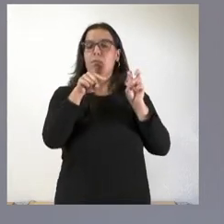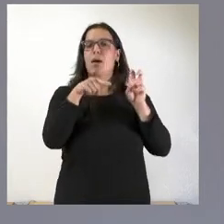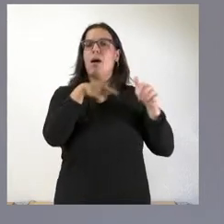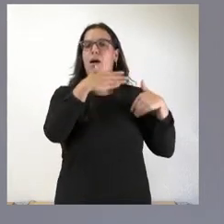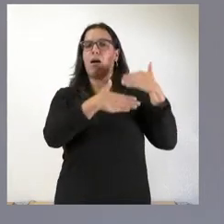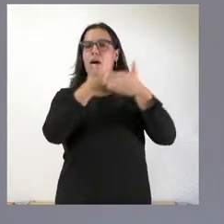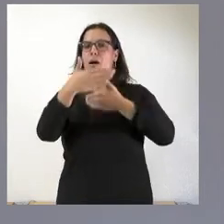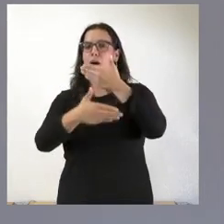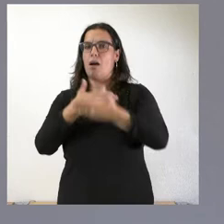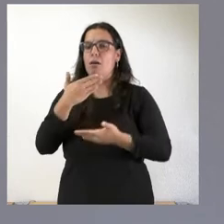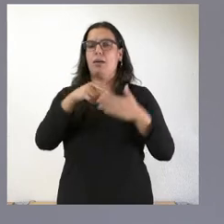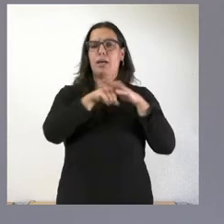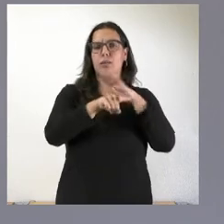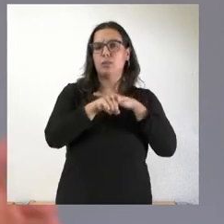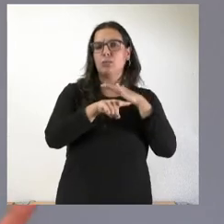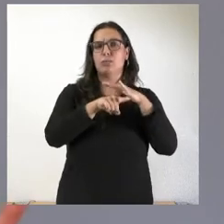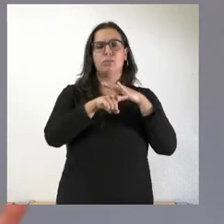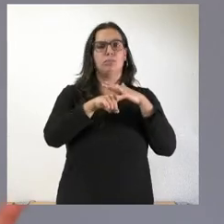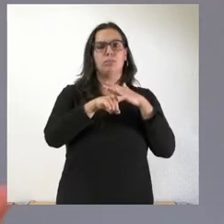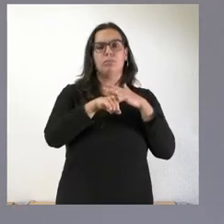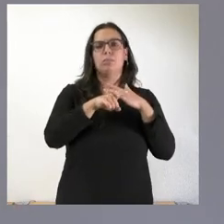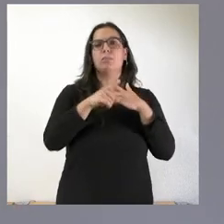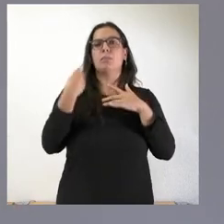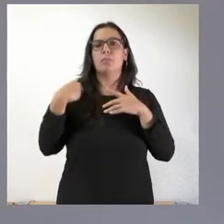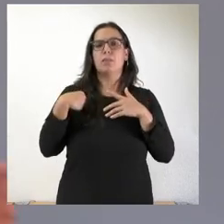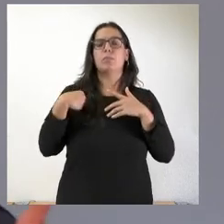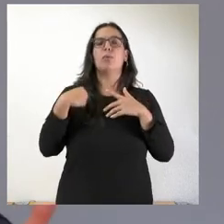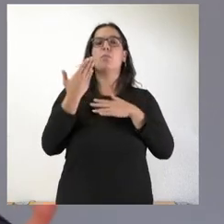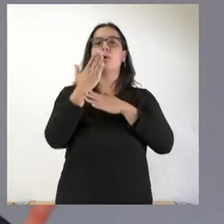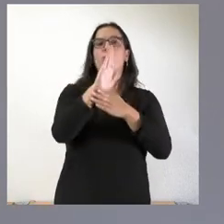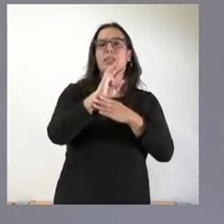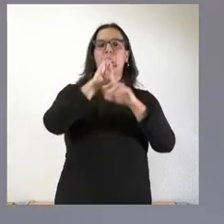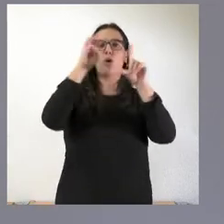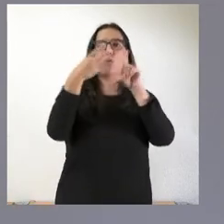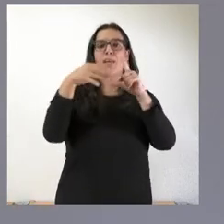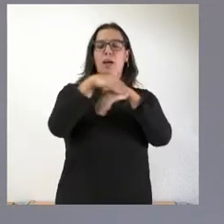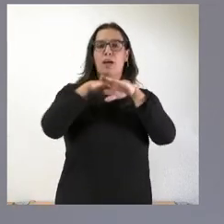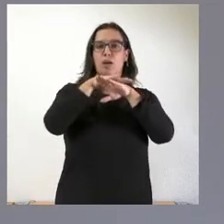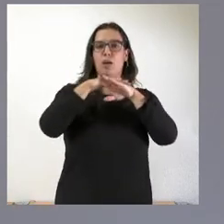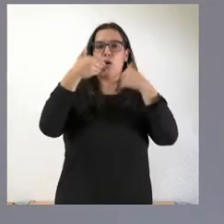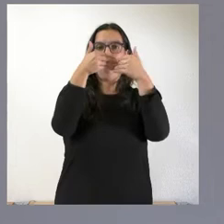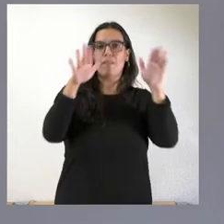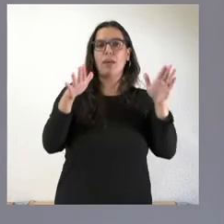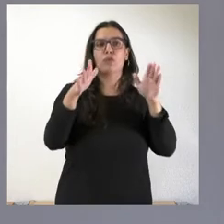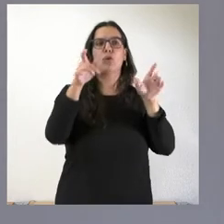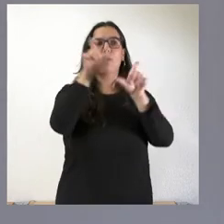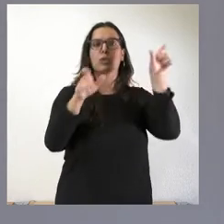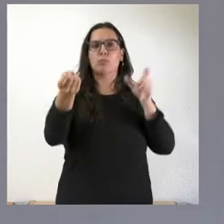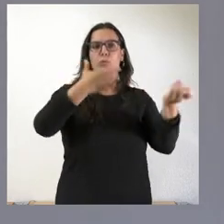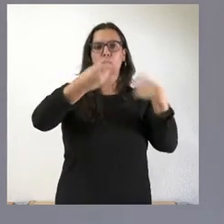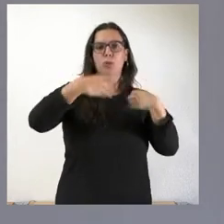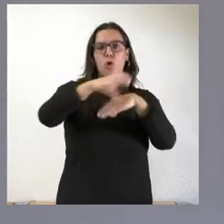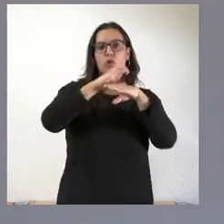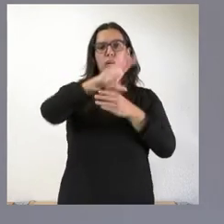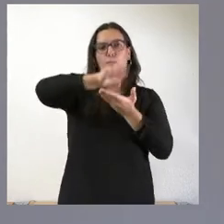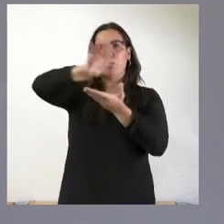ha sometido a todos los trámites, el trámite de participación ciudadana, de gobierno abierto, de aportación de distintas consejerías. Se envió